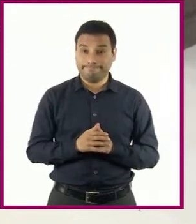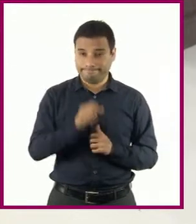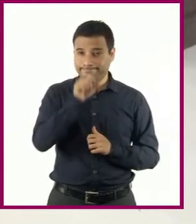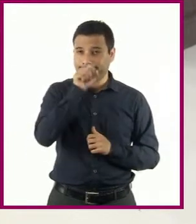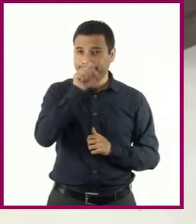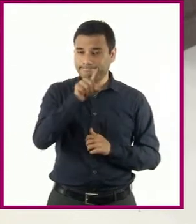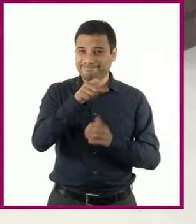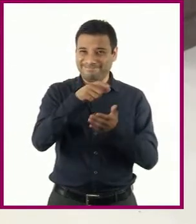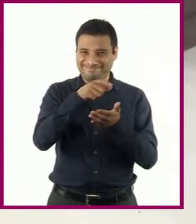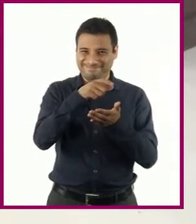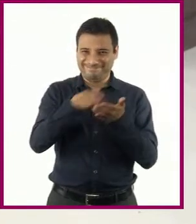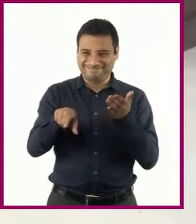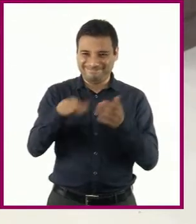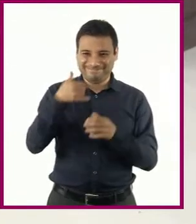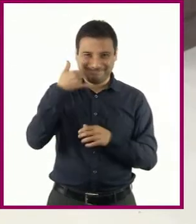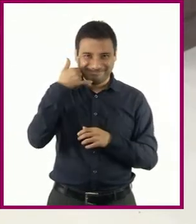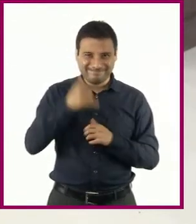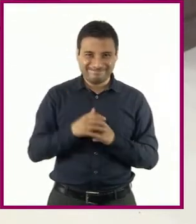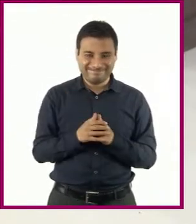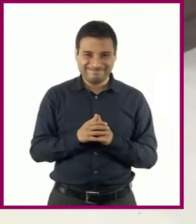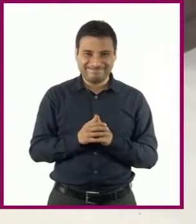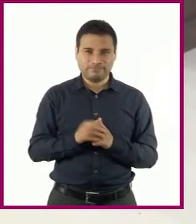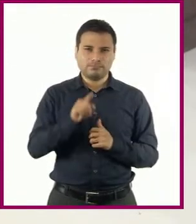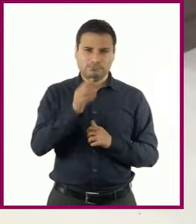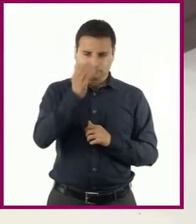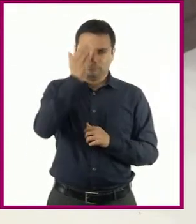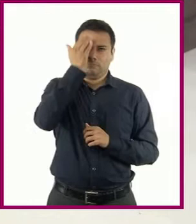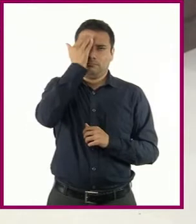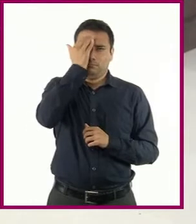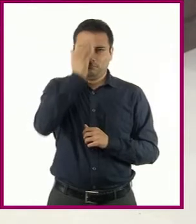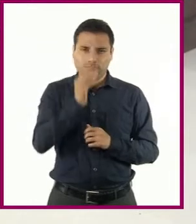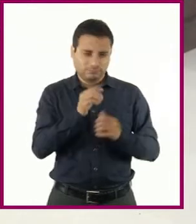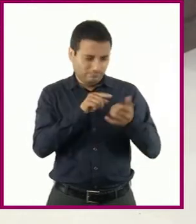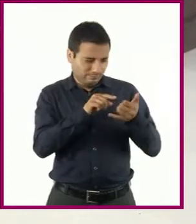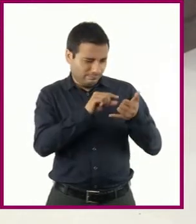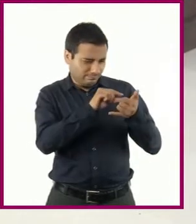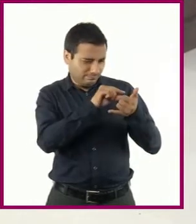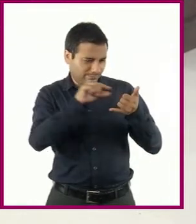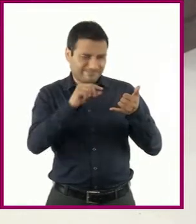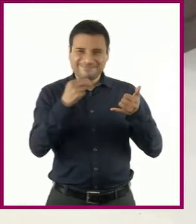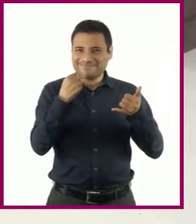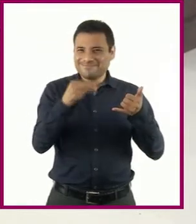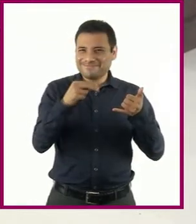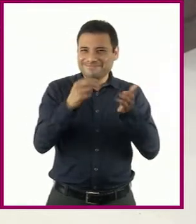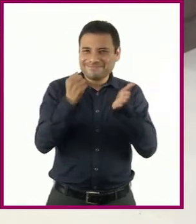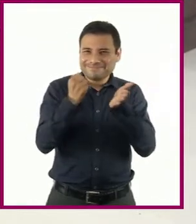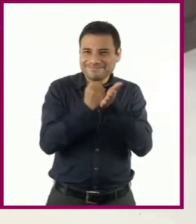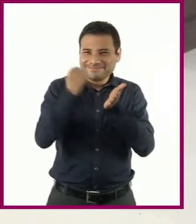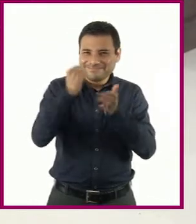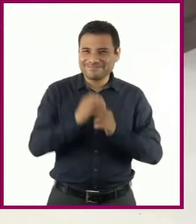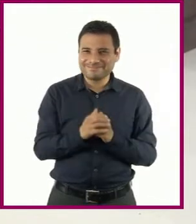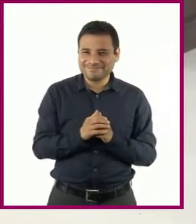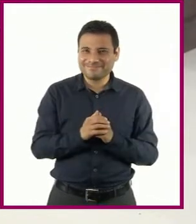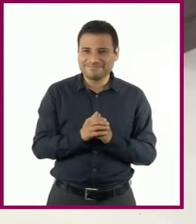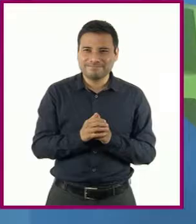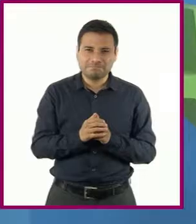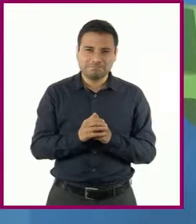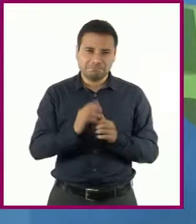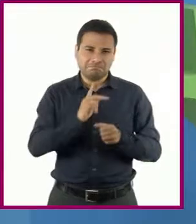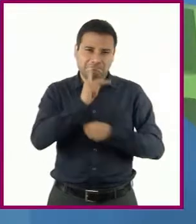un teléfono inteligente, solo conocemos el nombre de la empresa que lo vende. En algunos casos, su país de